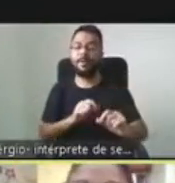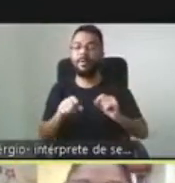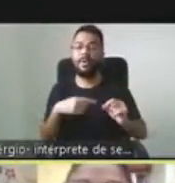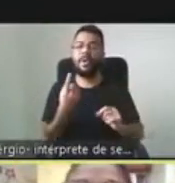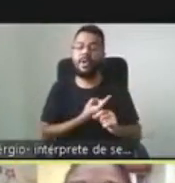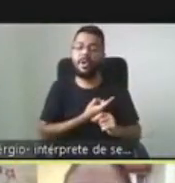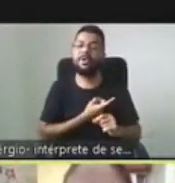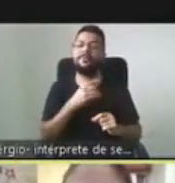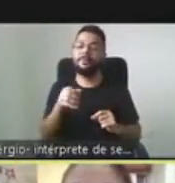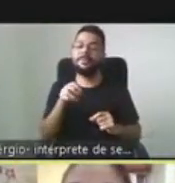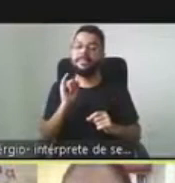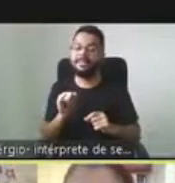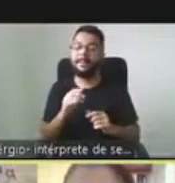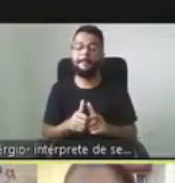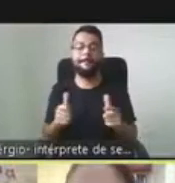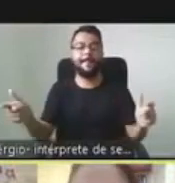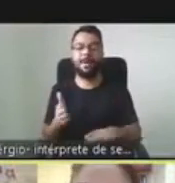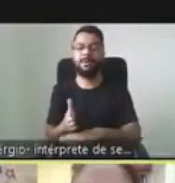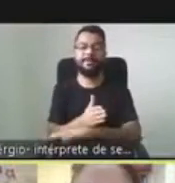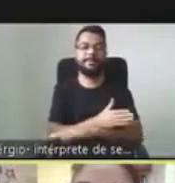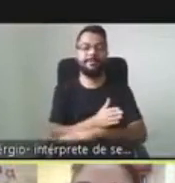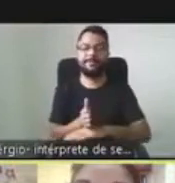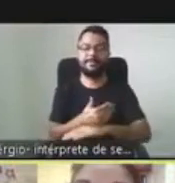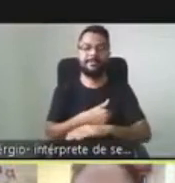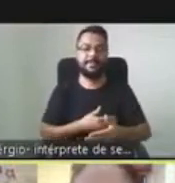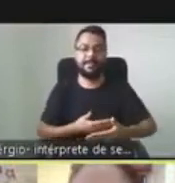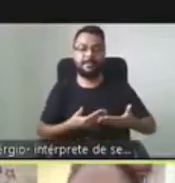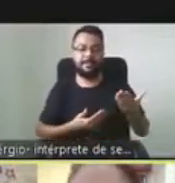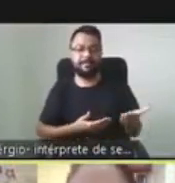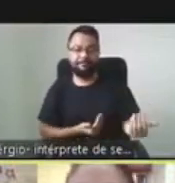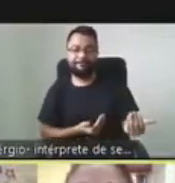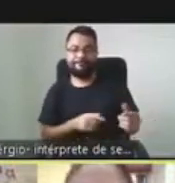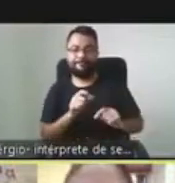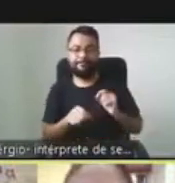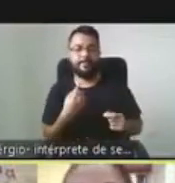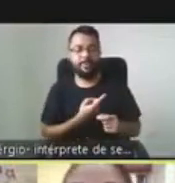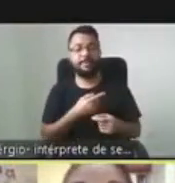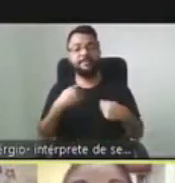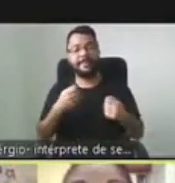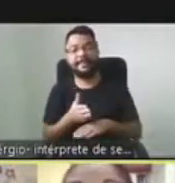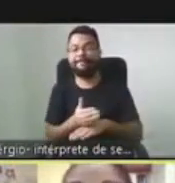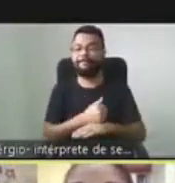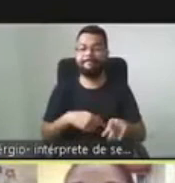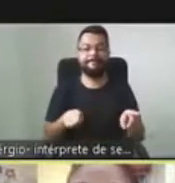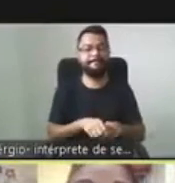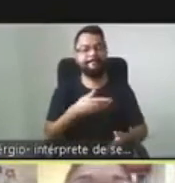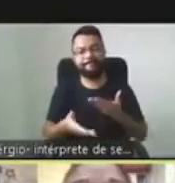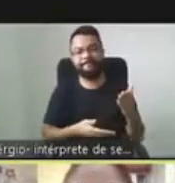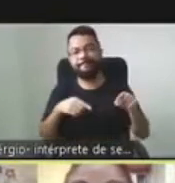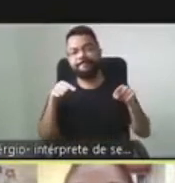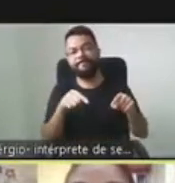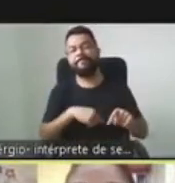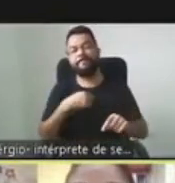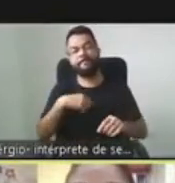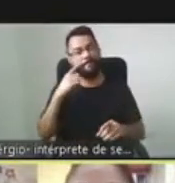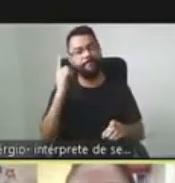inicio en edades tempranas. Entonces, al ampliar el espectro, concientizamos y comenzamos a trabajar en función de